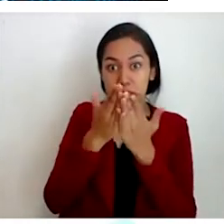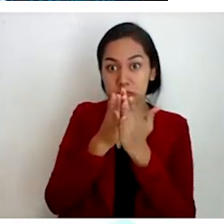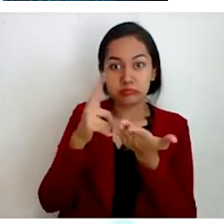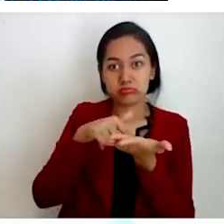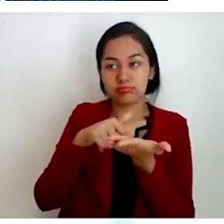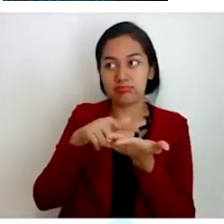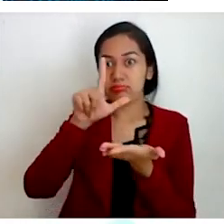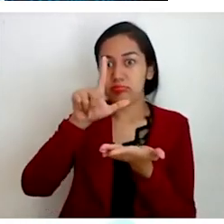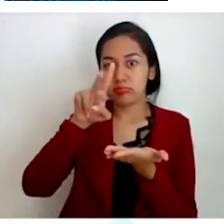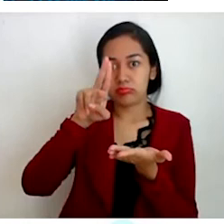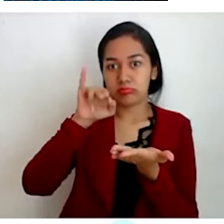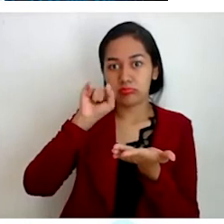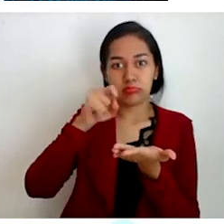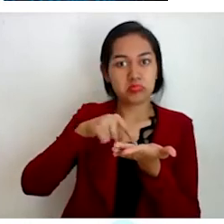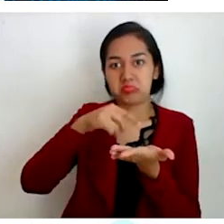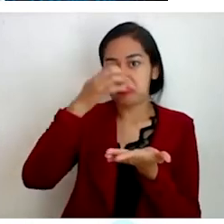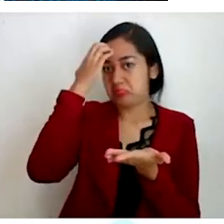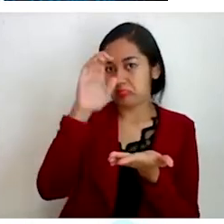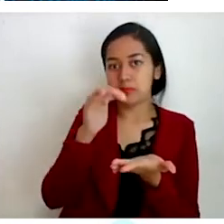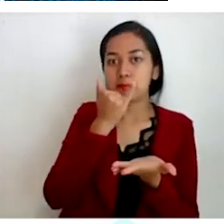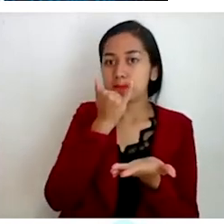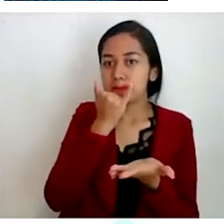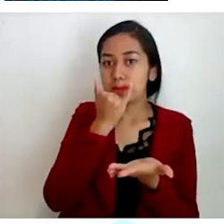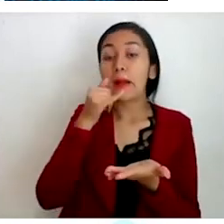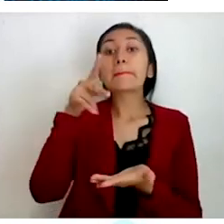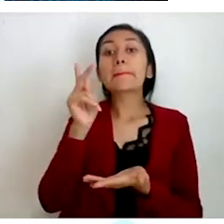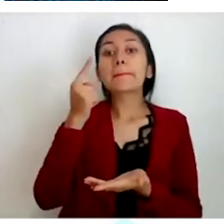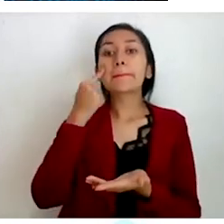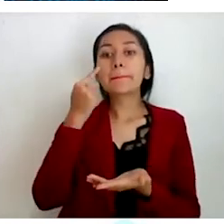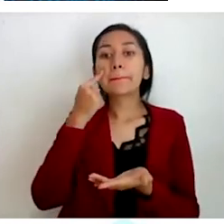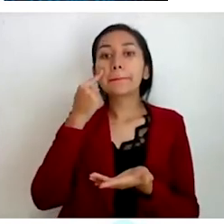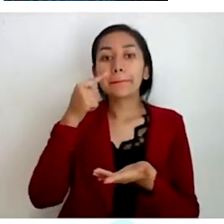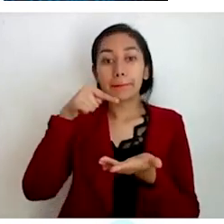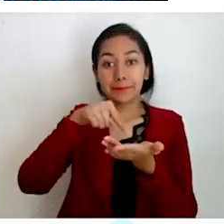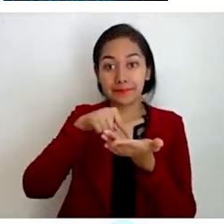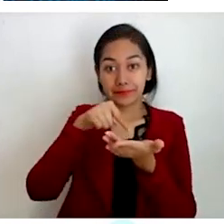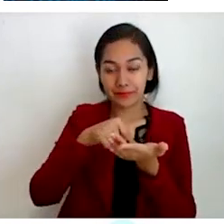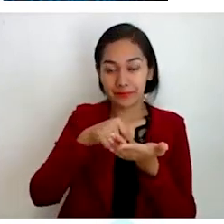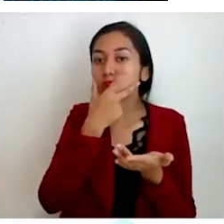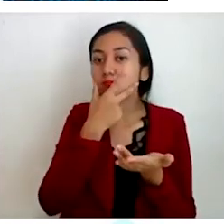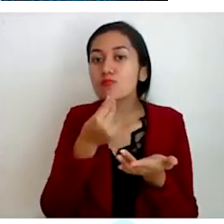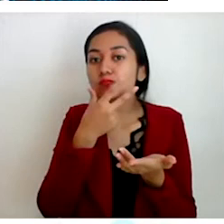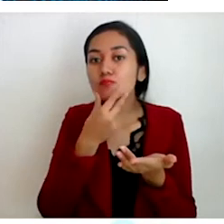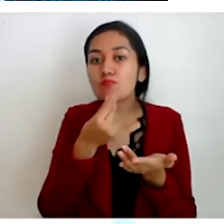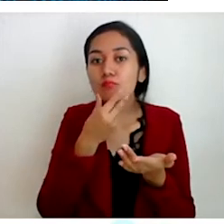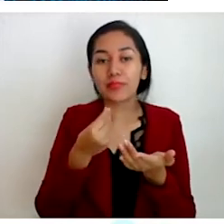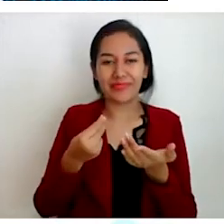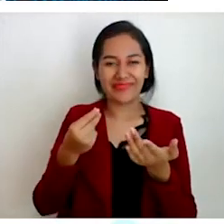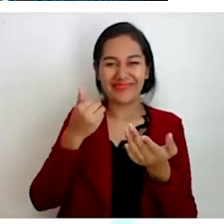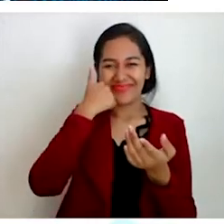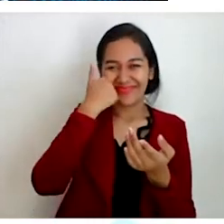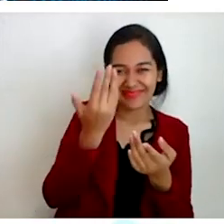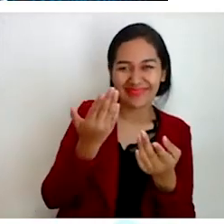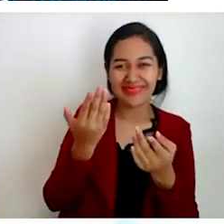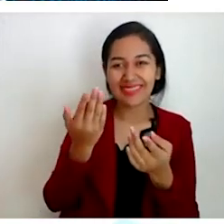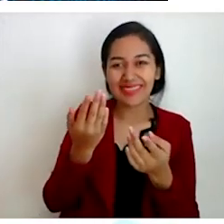que en el caso del Castillo de la Pureza fue directa la mano de José Emilio Pacheco en la recreación de este testimonio que